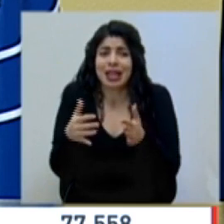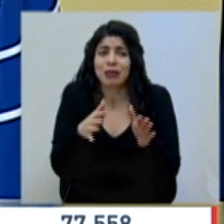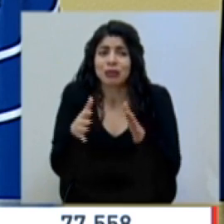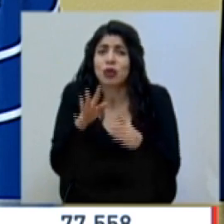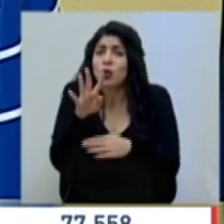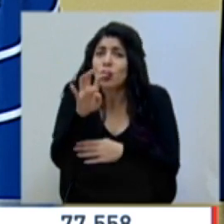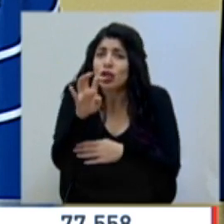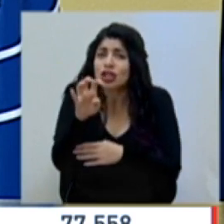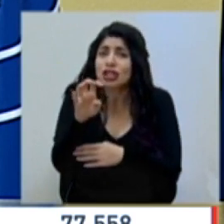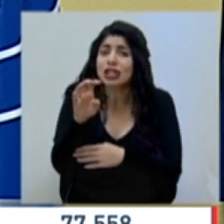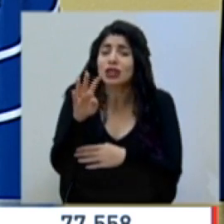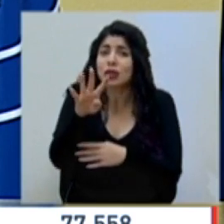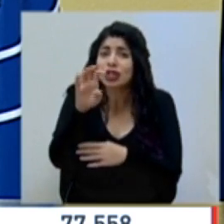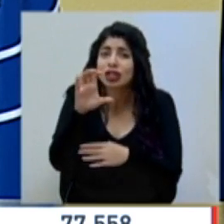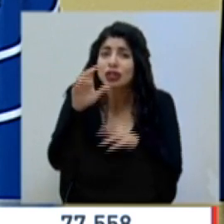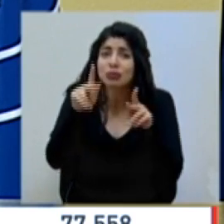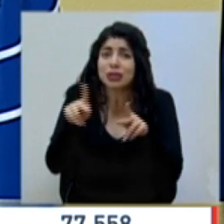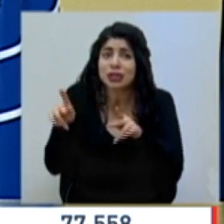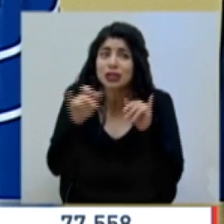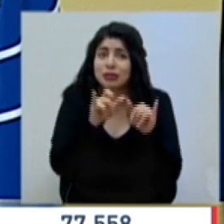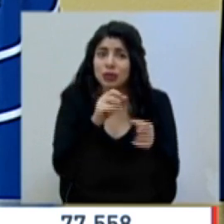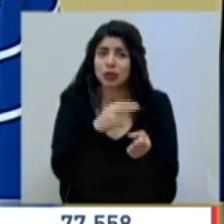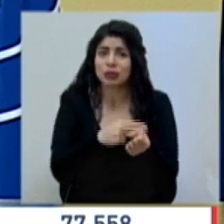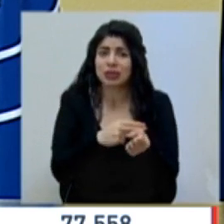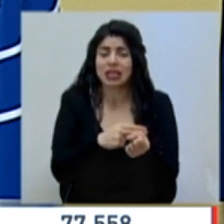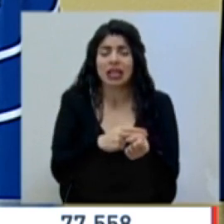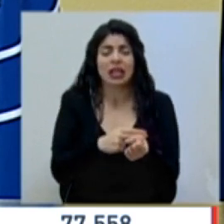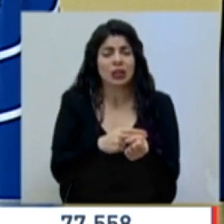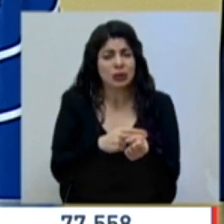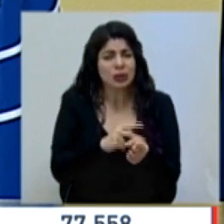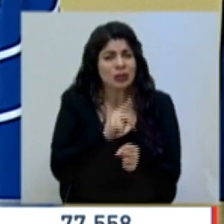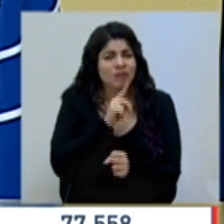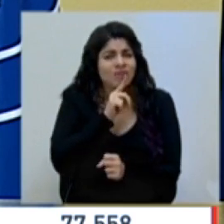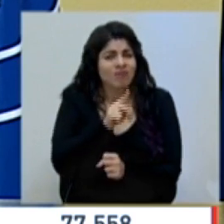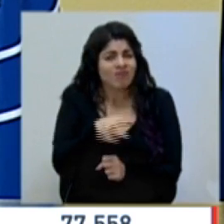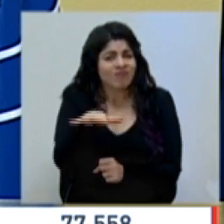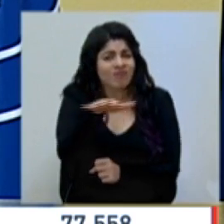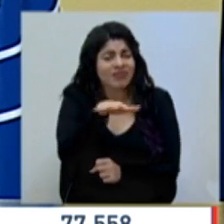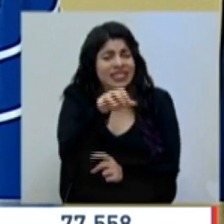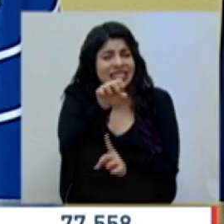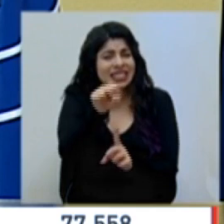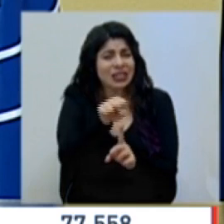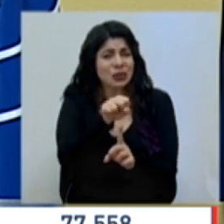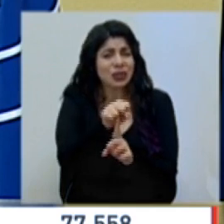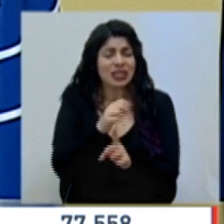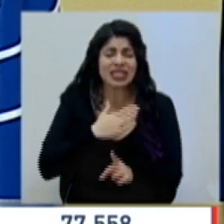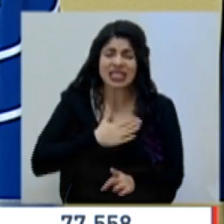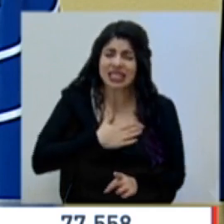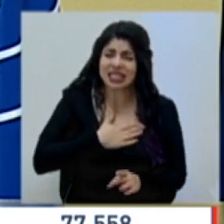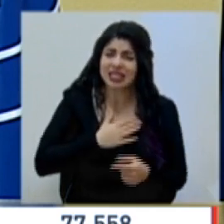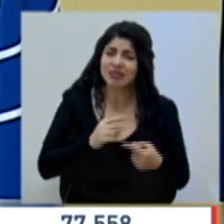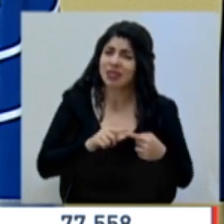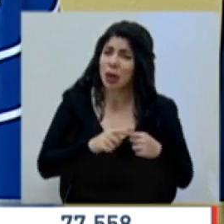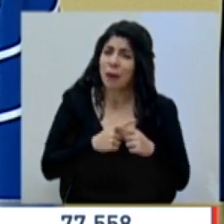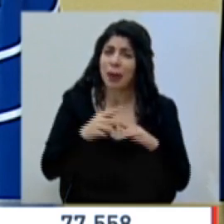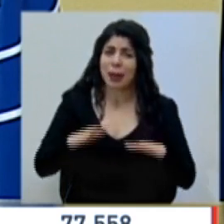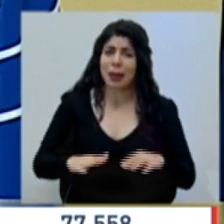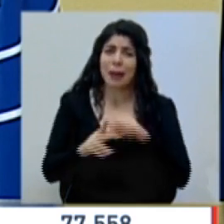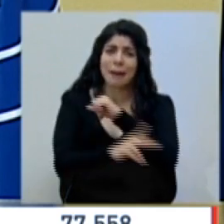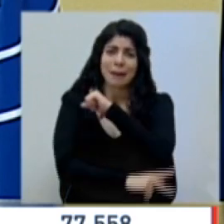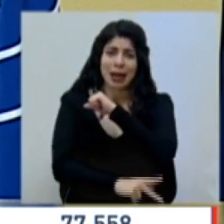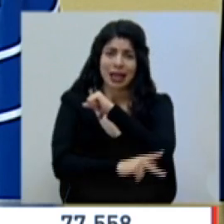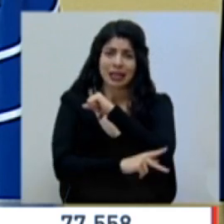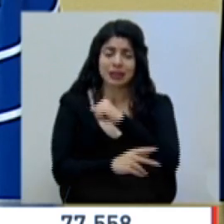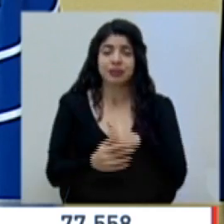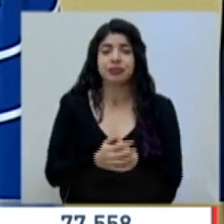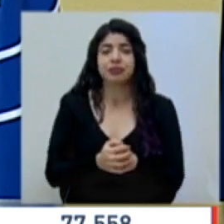aproximadamente 400 personas hospitalizadas. Realmente es una situación lamentable para nuestro país.